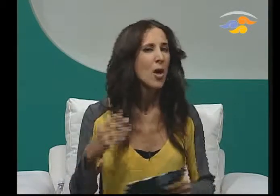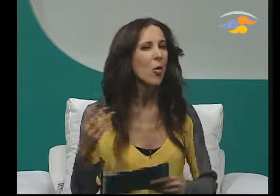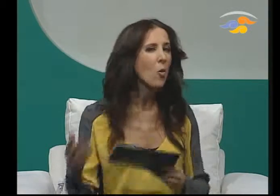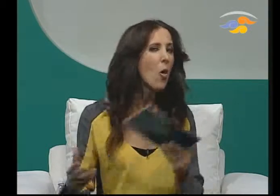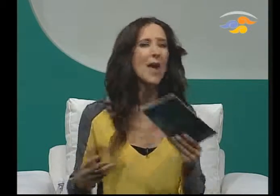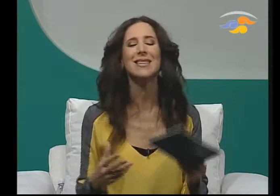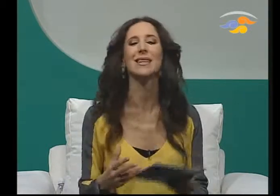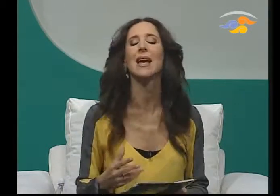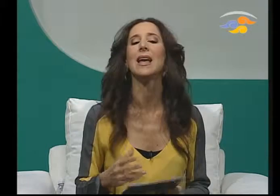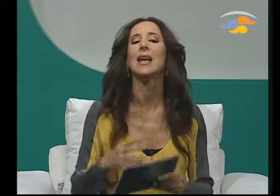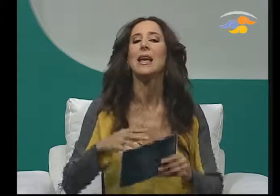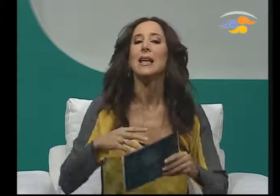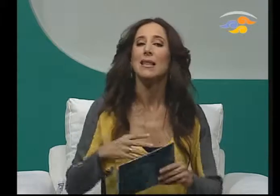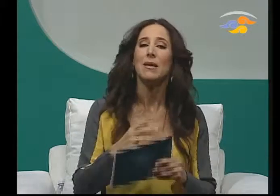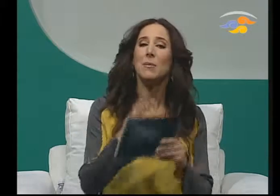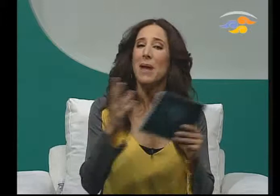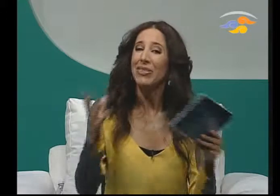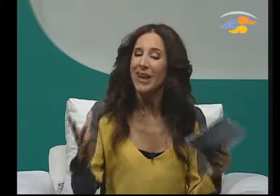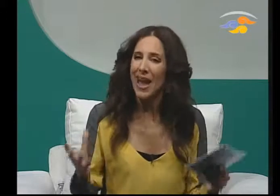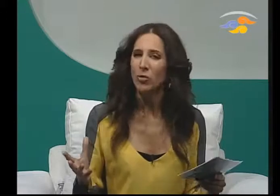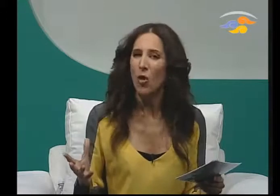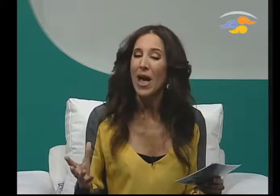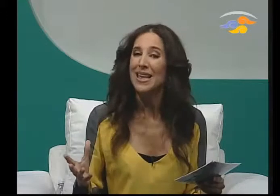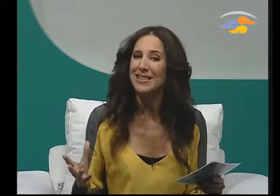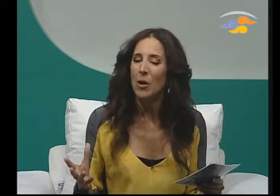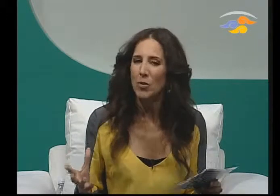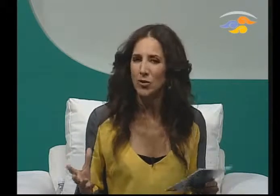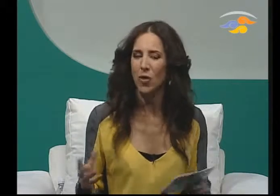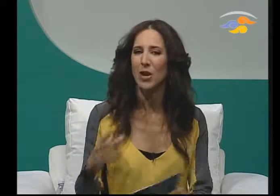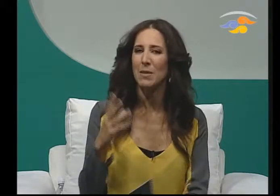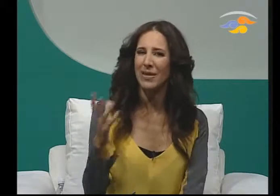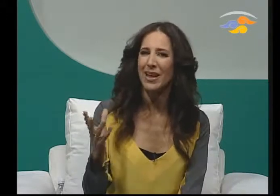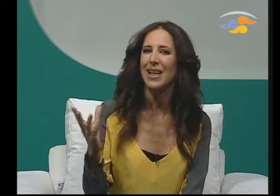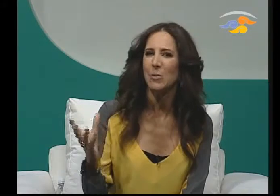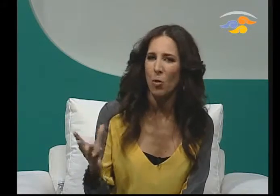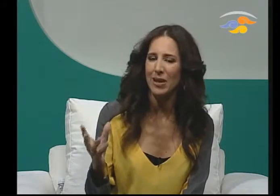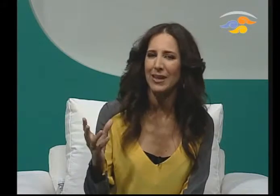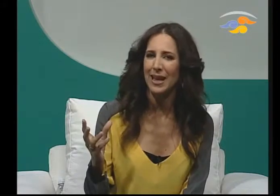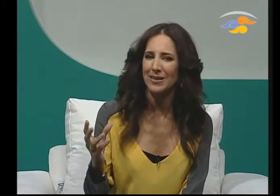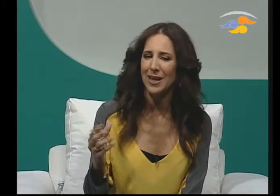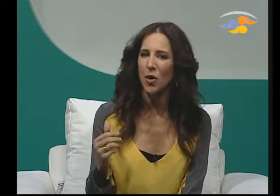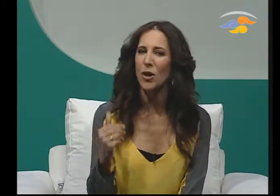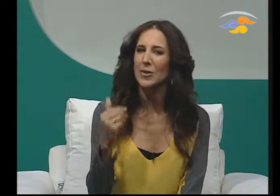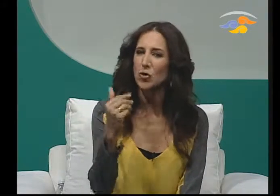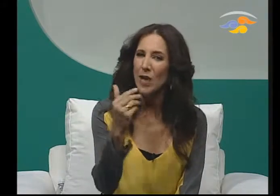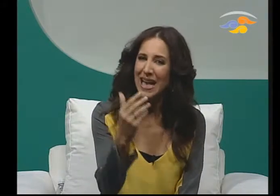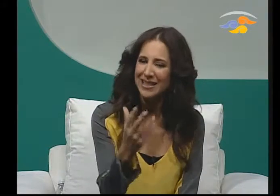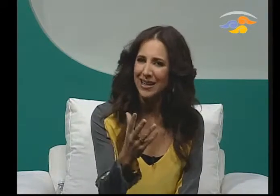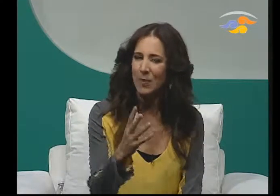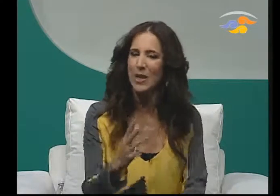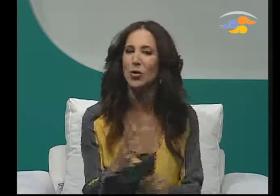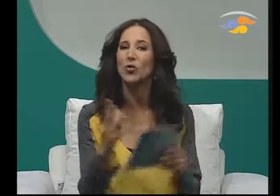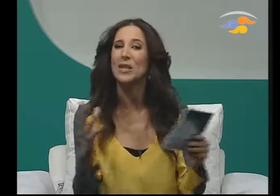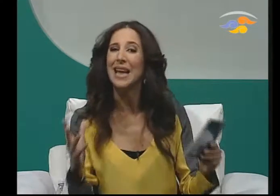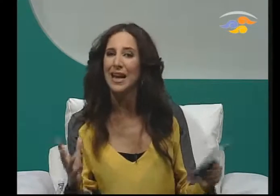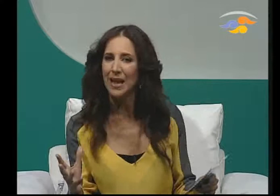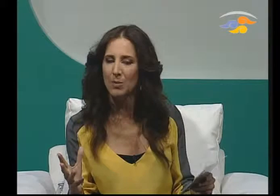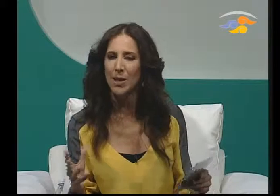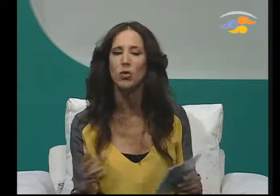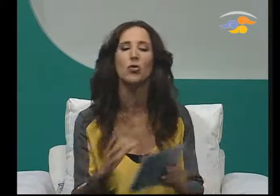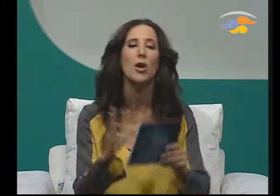Pacífico. ¿Cómo es que vendrá toda esta cuestión en materia de política exterior, estos acercamientos